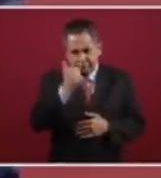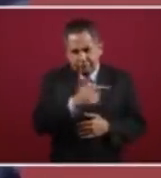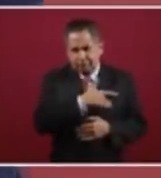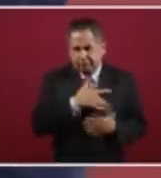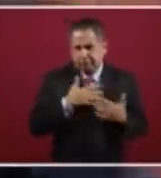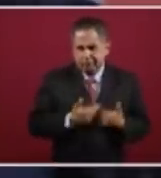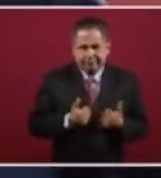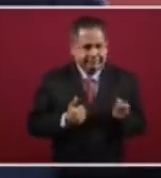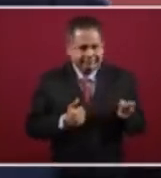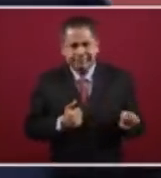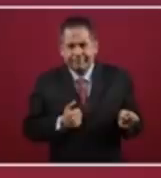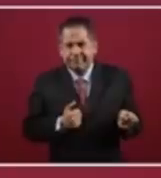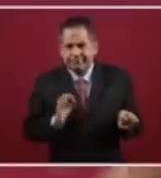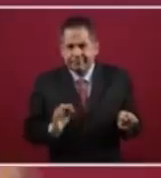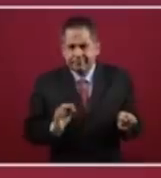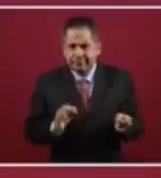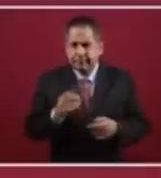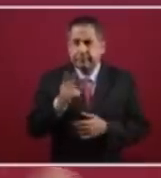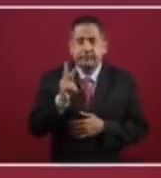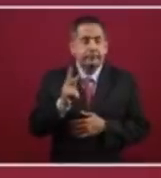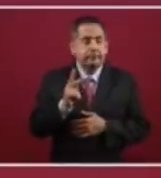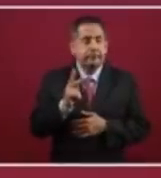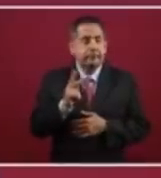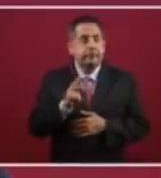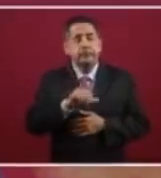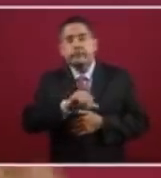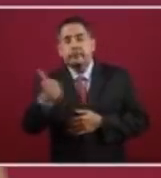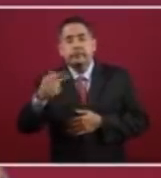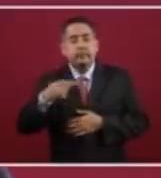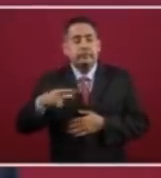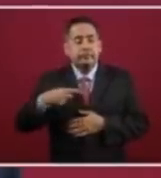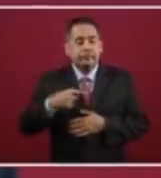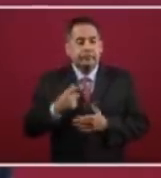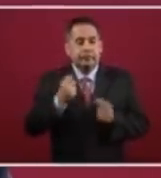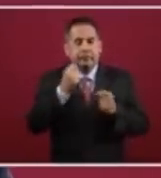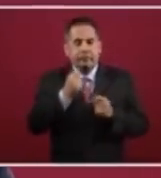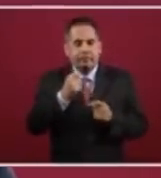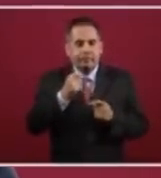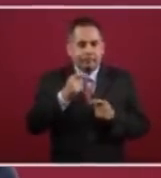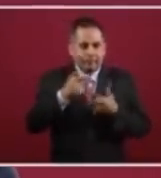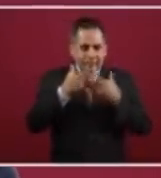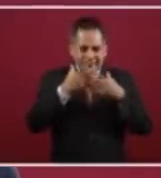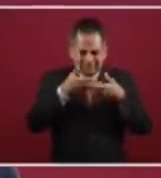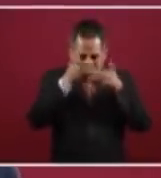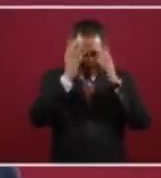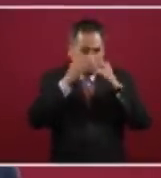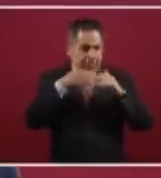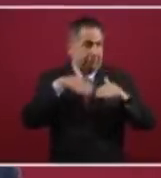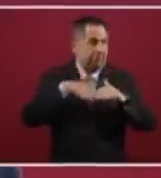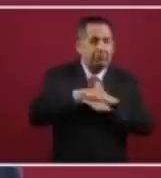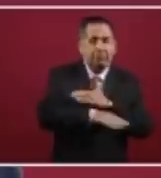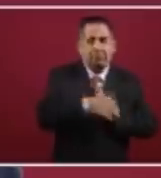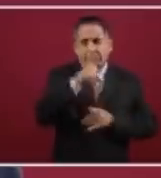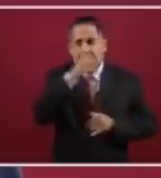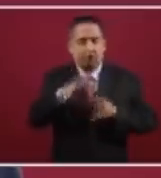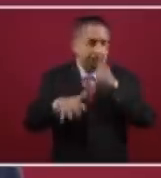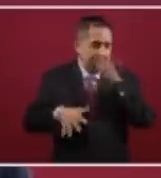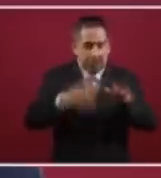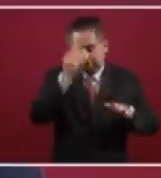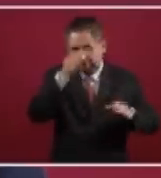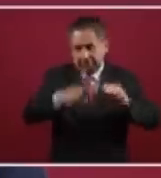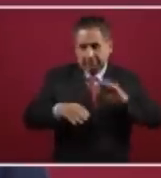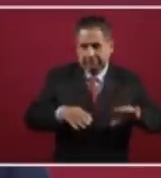humanitaria, y llegan estos provocadores